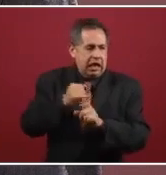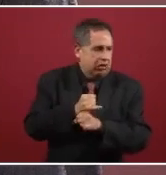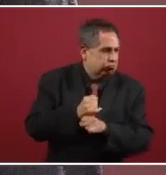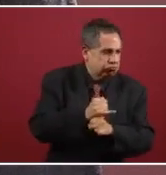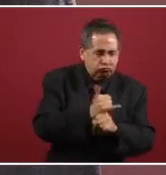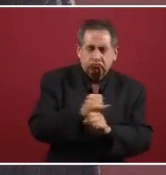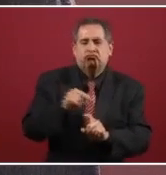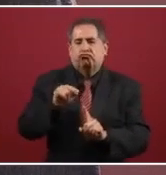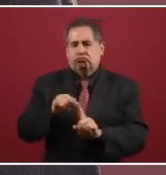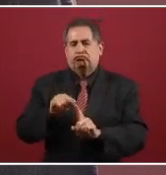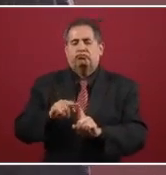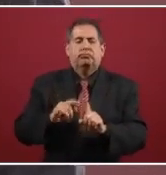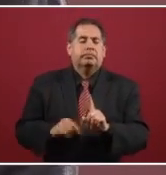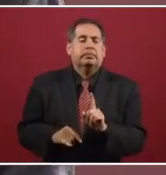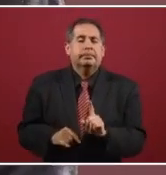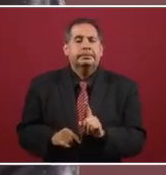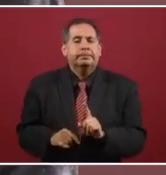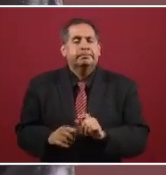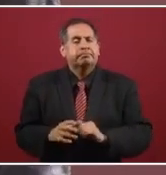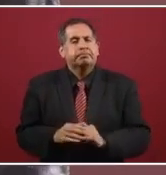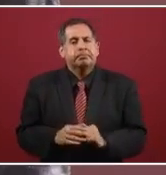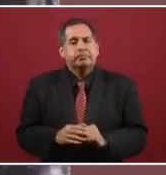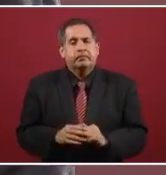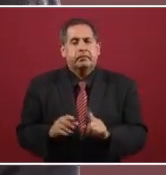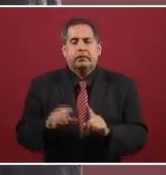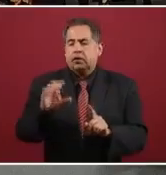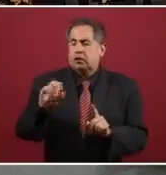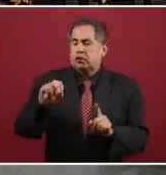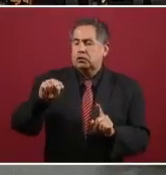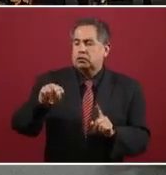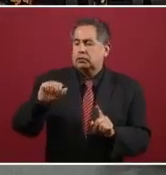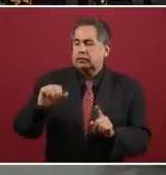en el CONACYT,